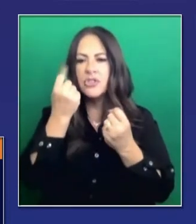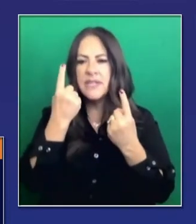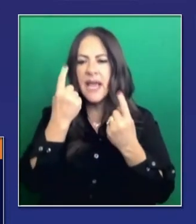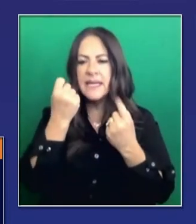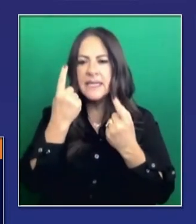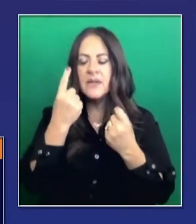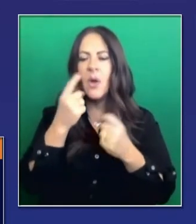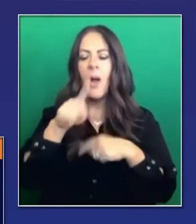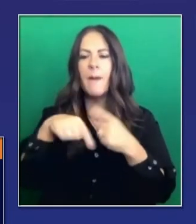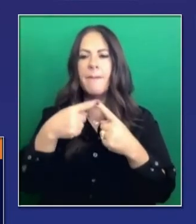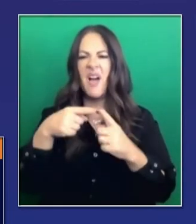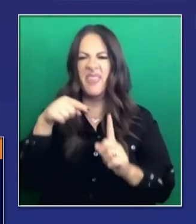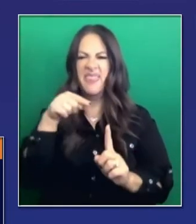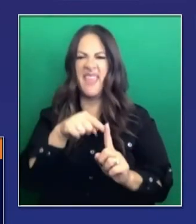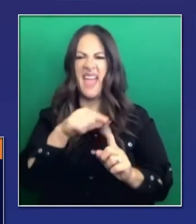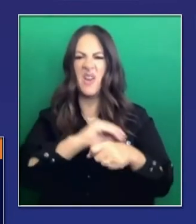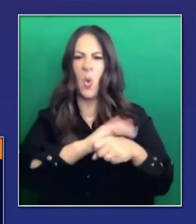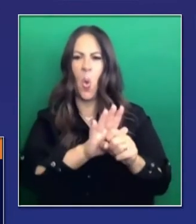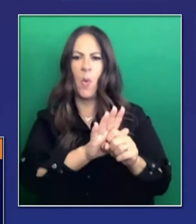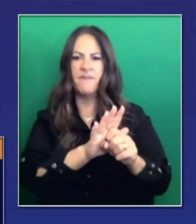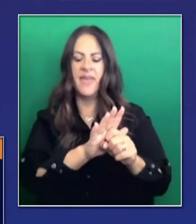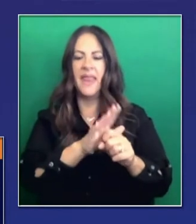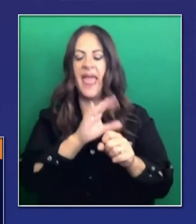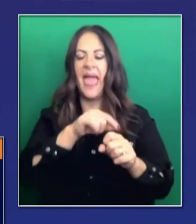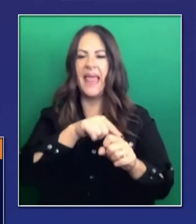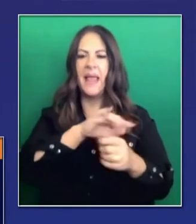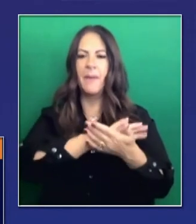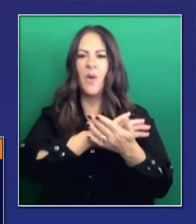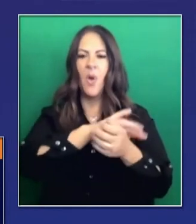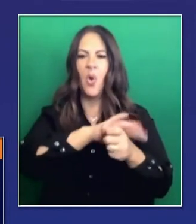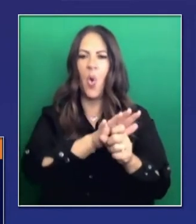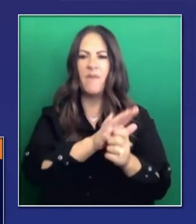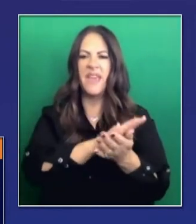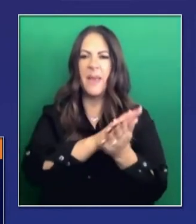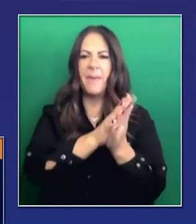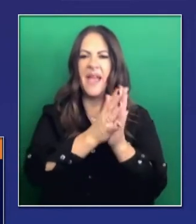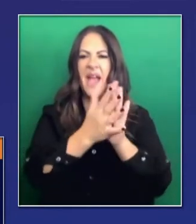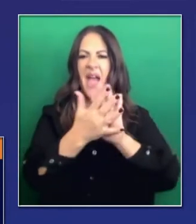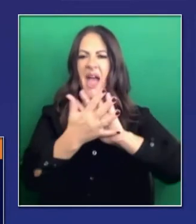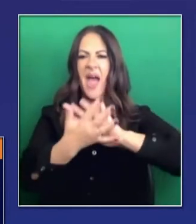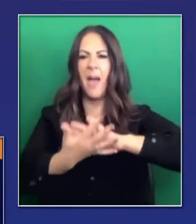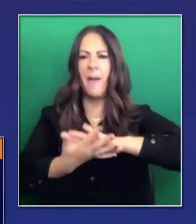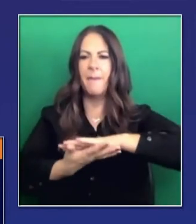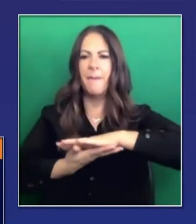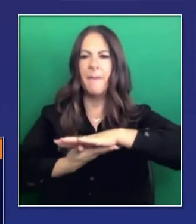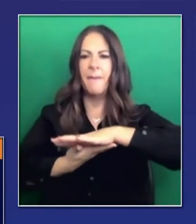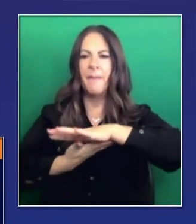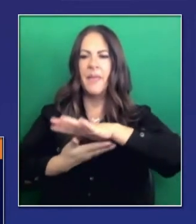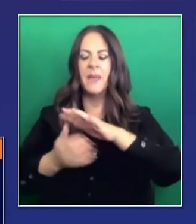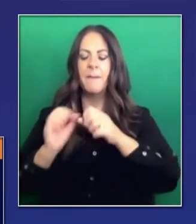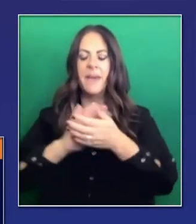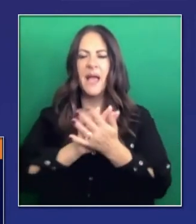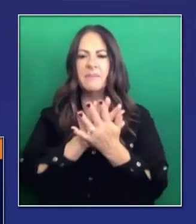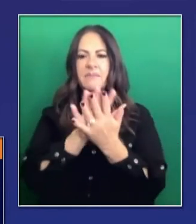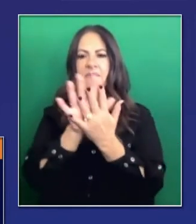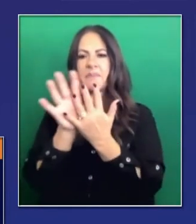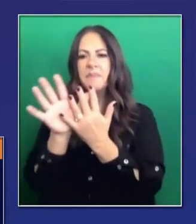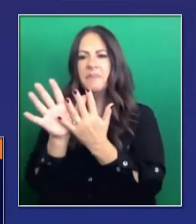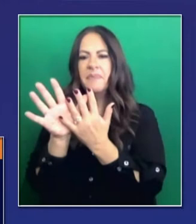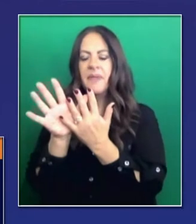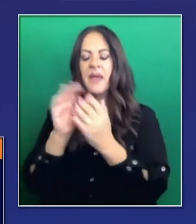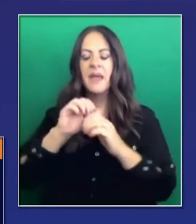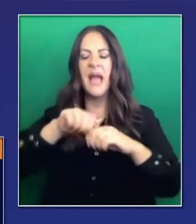los matices, la propensidad de este virus, de las nuevas cepas, estudiado en sociedad aquí en el norte del estado, por